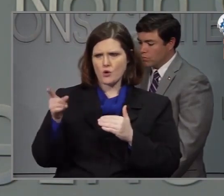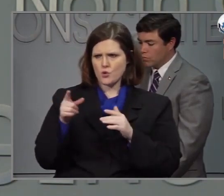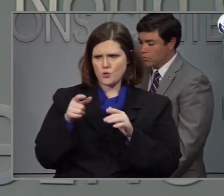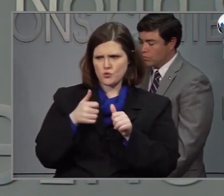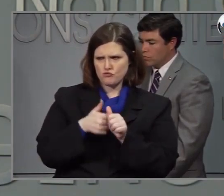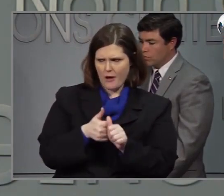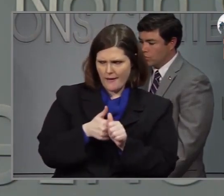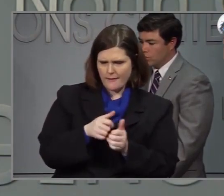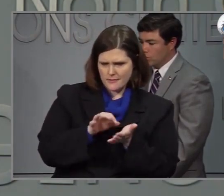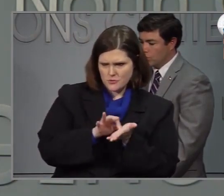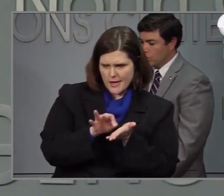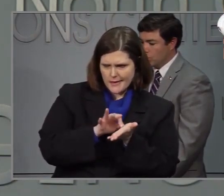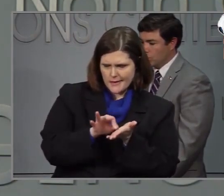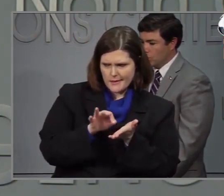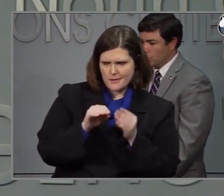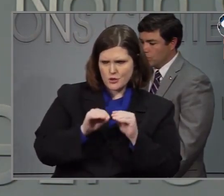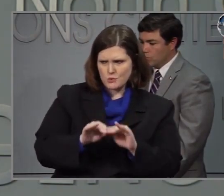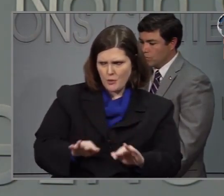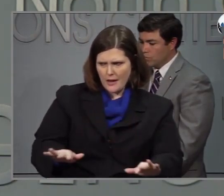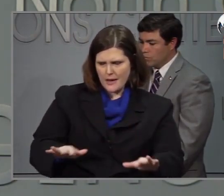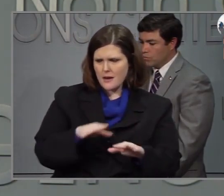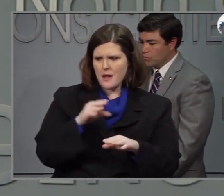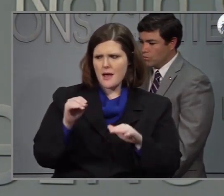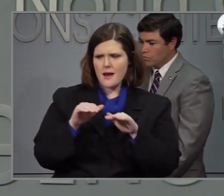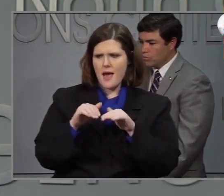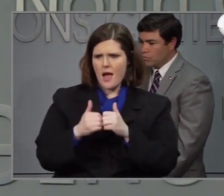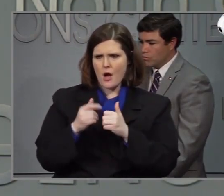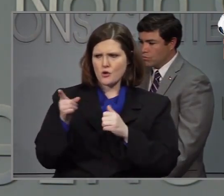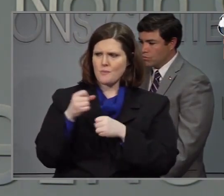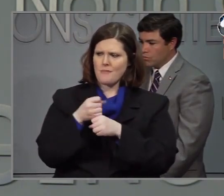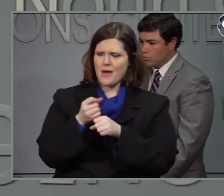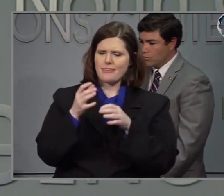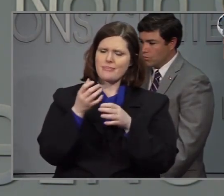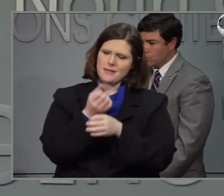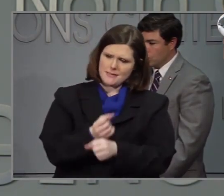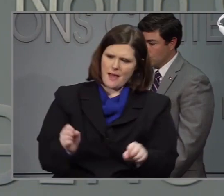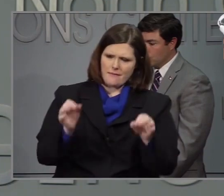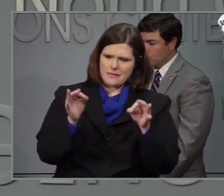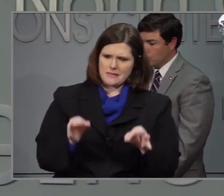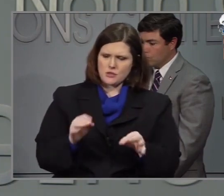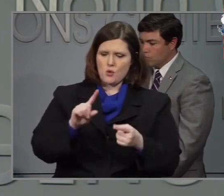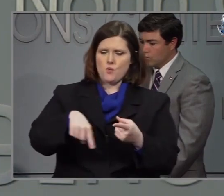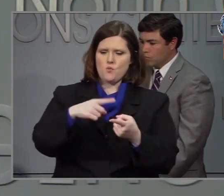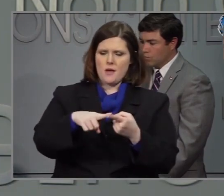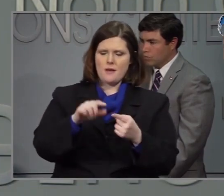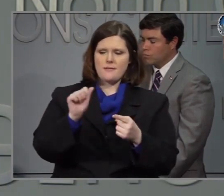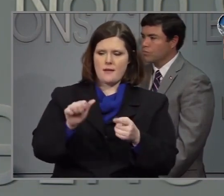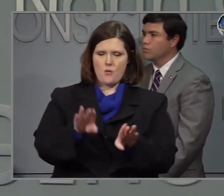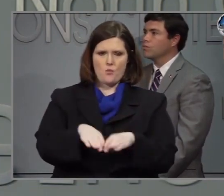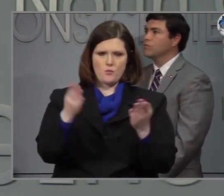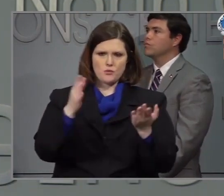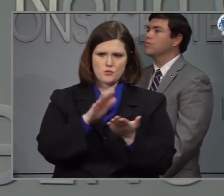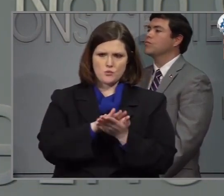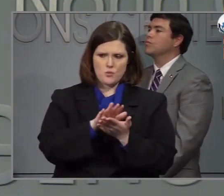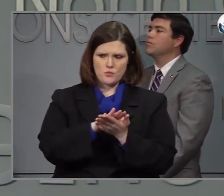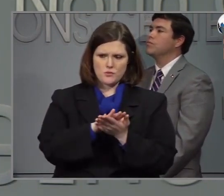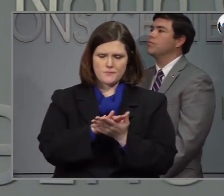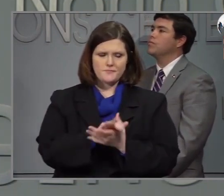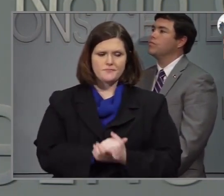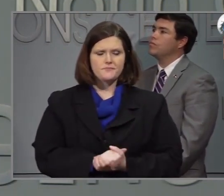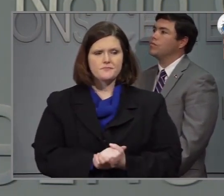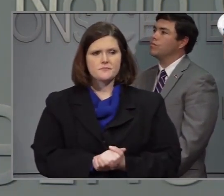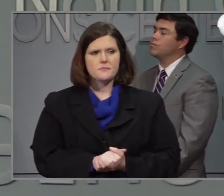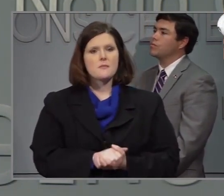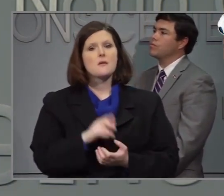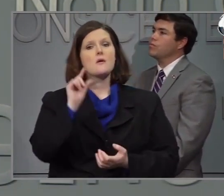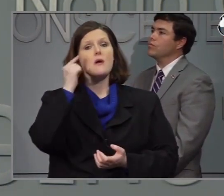rastreando de manera segura tú la promulgación de este virus y también cuando va a tomar cómo va a tomar la decisión